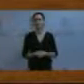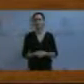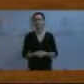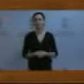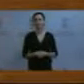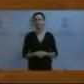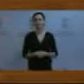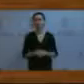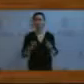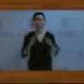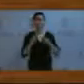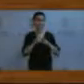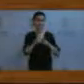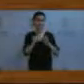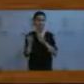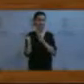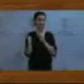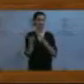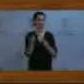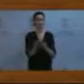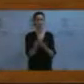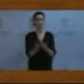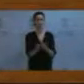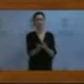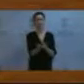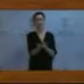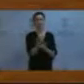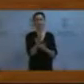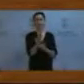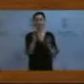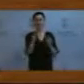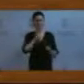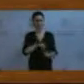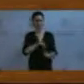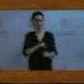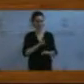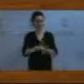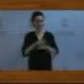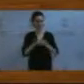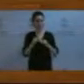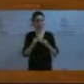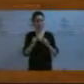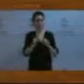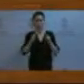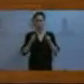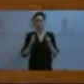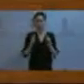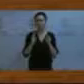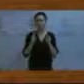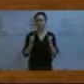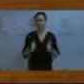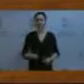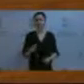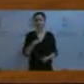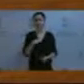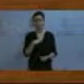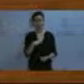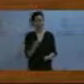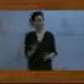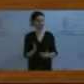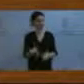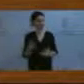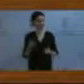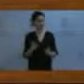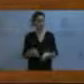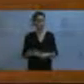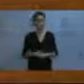Comisión de Investigación, ni siquiera hay una mínima ética en la utilización, desde mi punto de vista, de esos servicios jurídicos, ¿no?